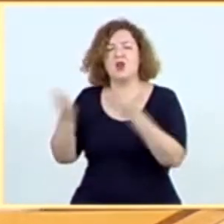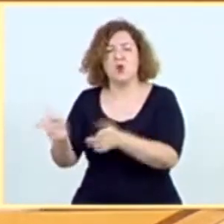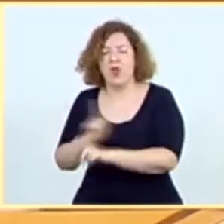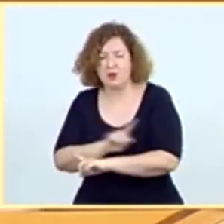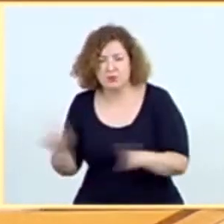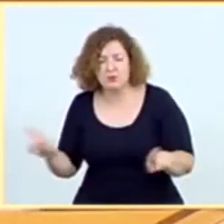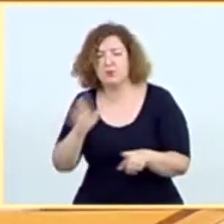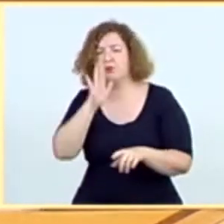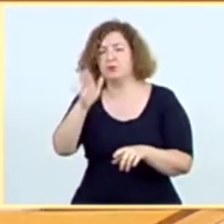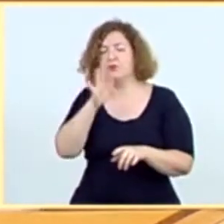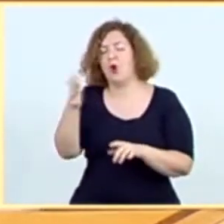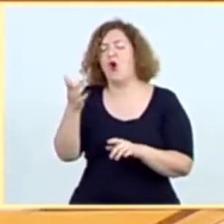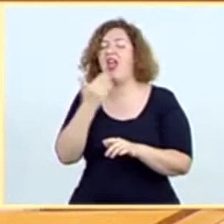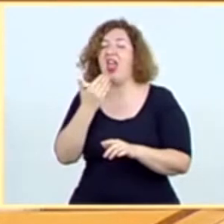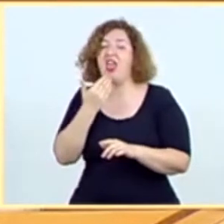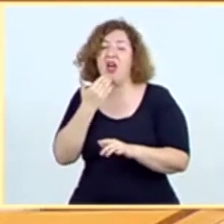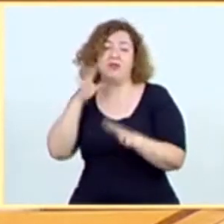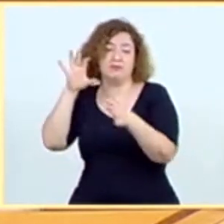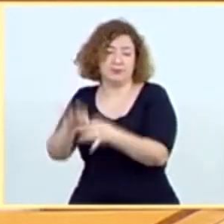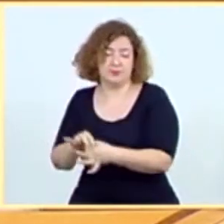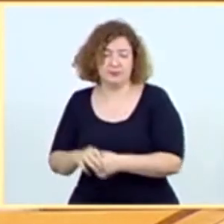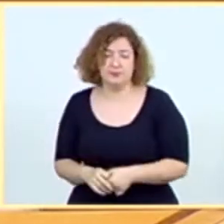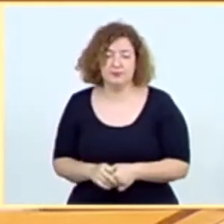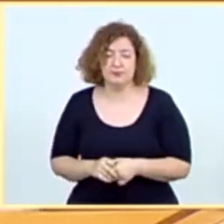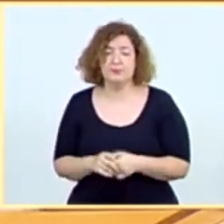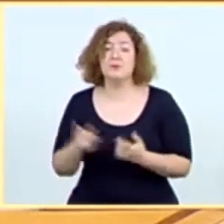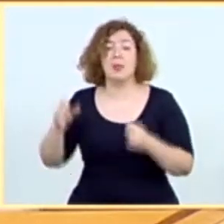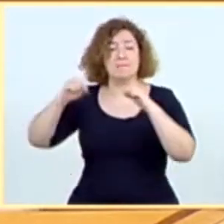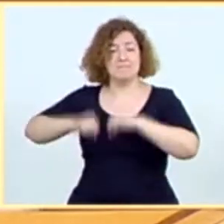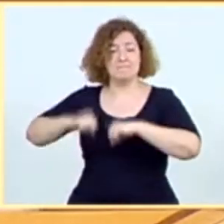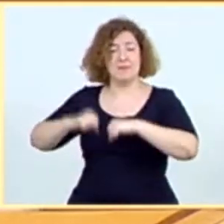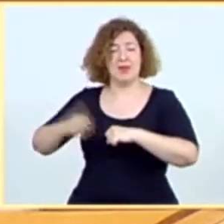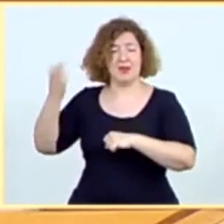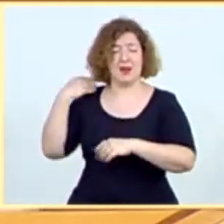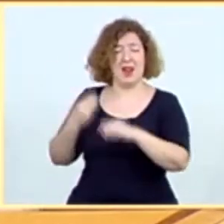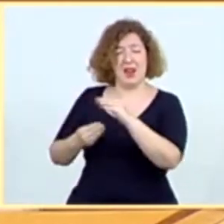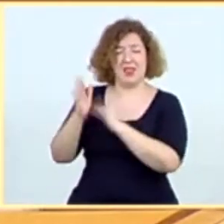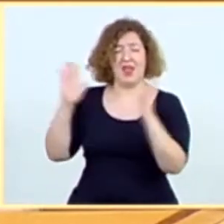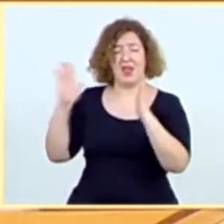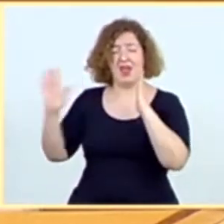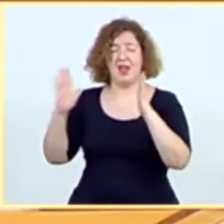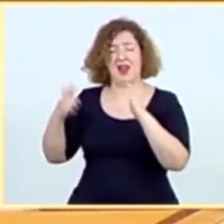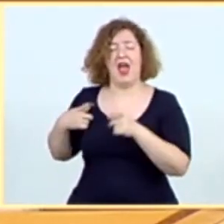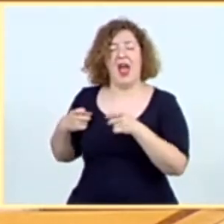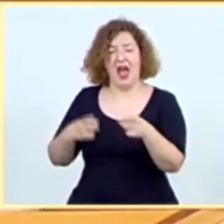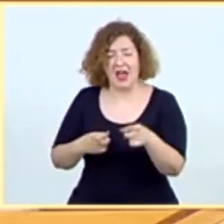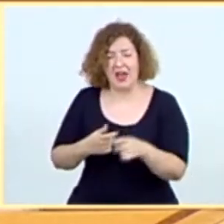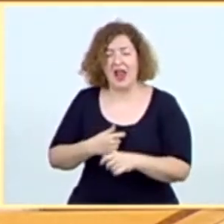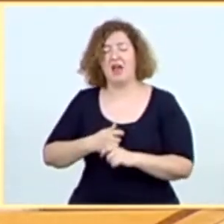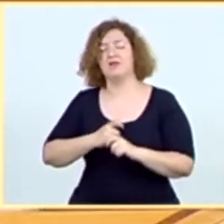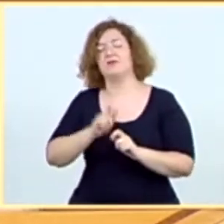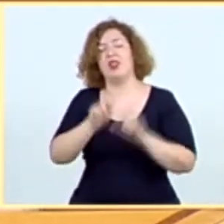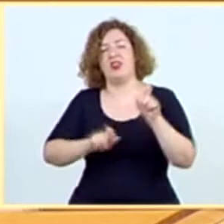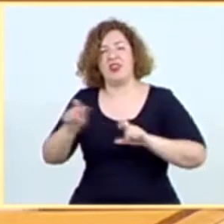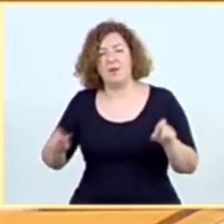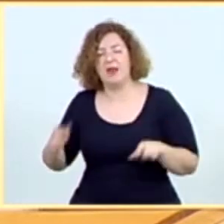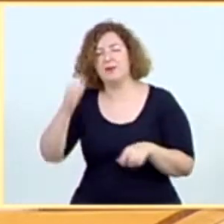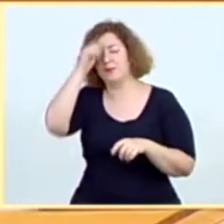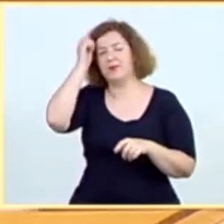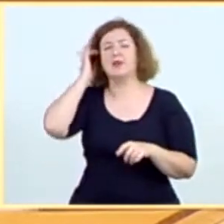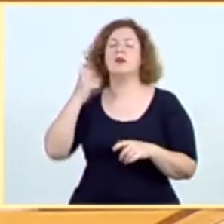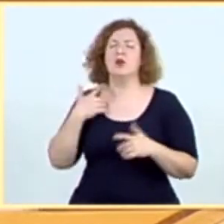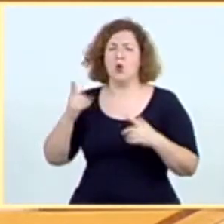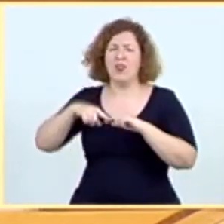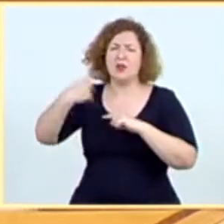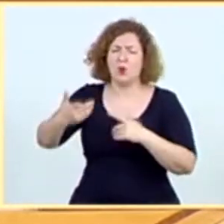cumplían con los criterios de edad. Nuestros mayores, esos que nacieron en plena guerra civil, esos que sobrevivieron a la penuria de la